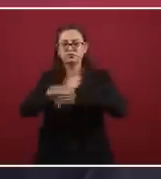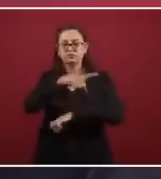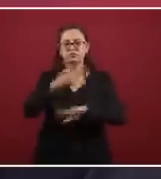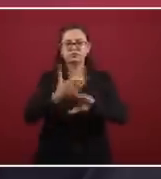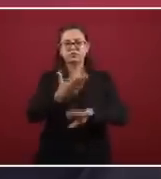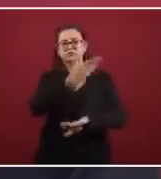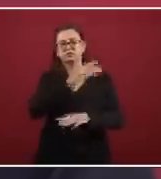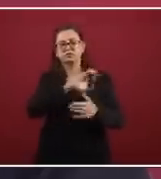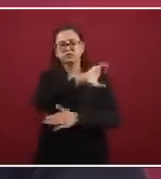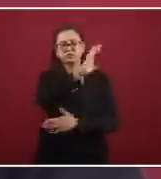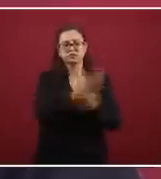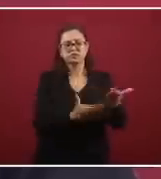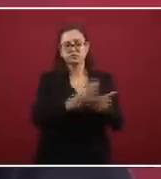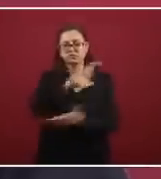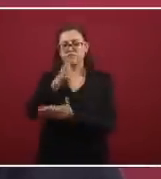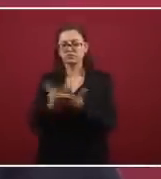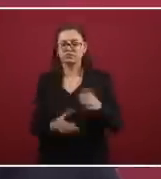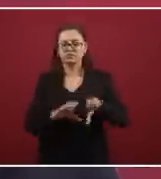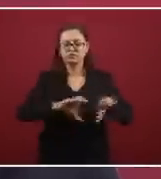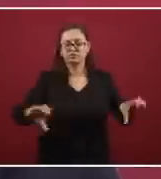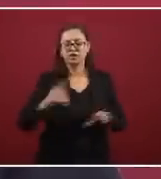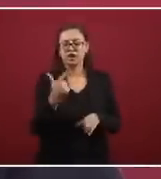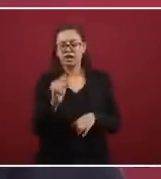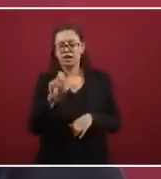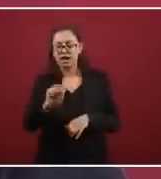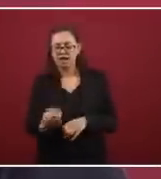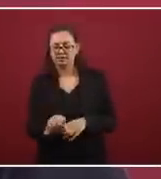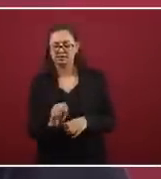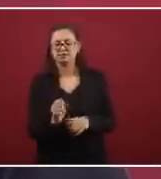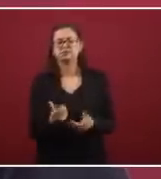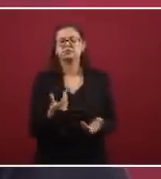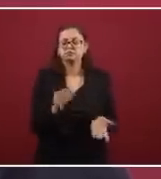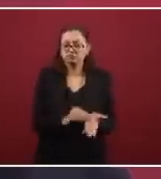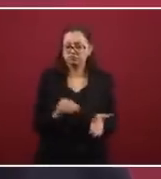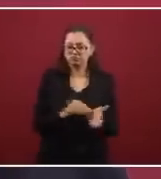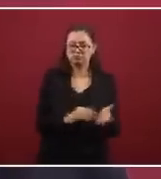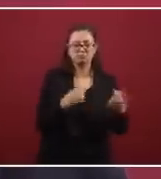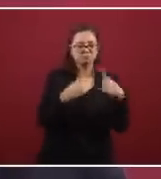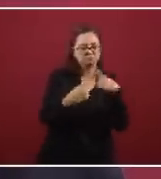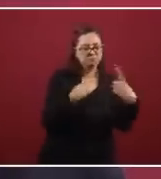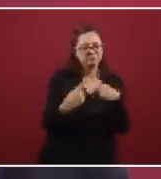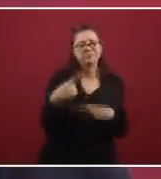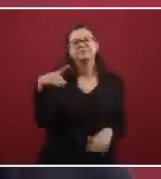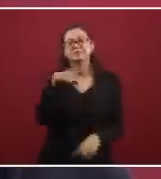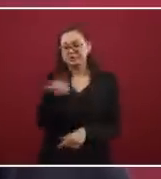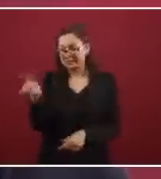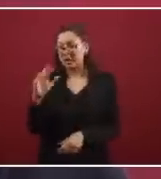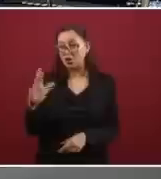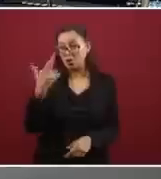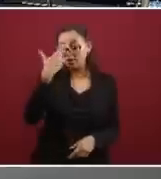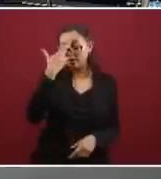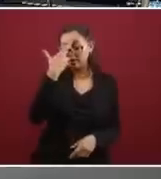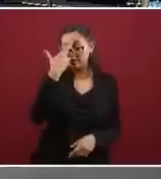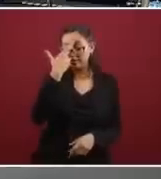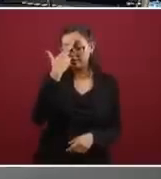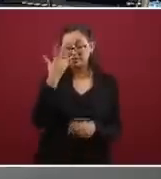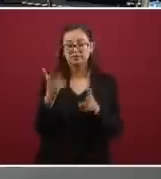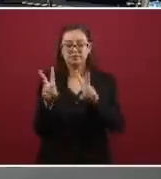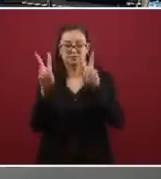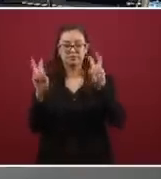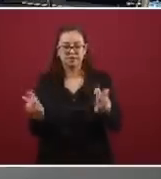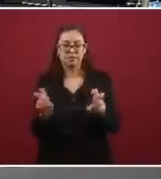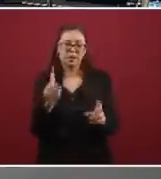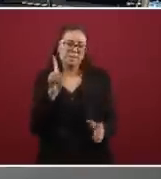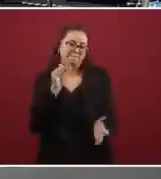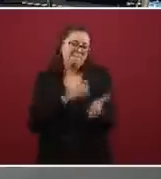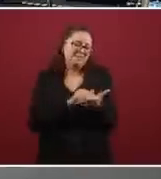contratos para construir los gasoductos. Si se acuerda que estamos hablando de miles